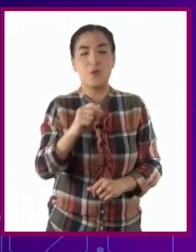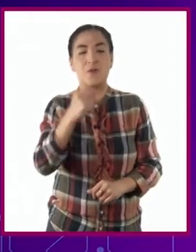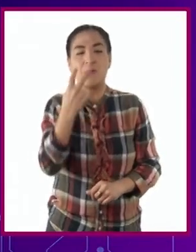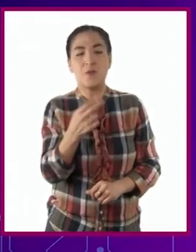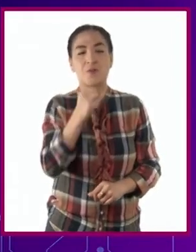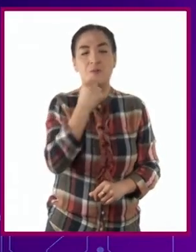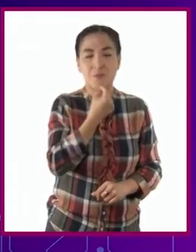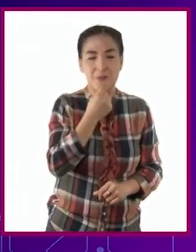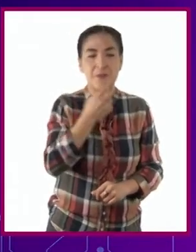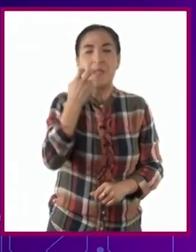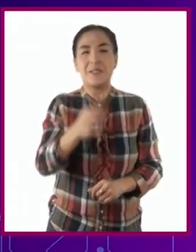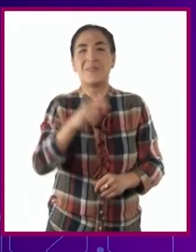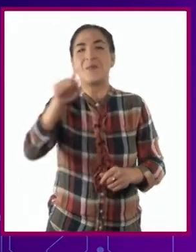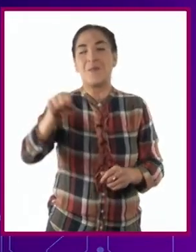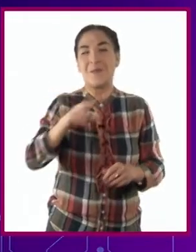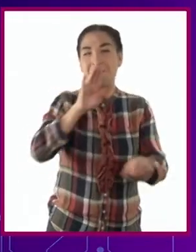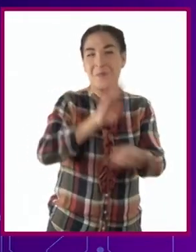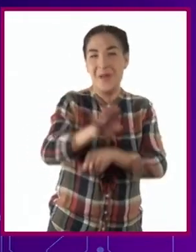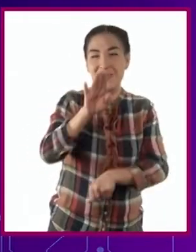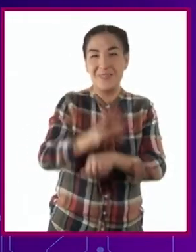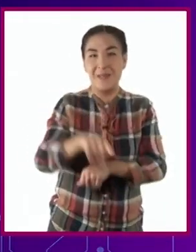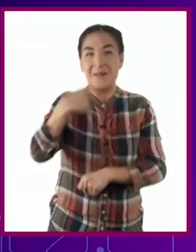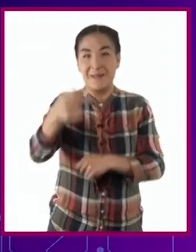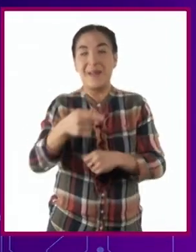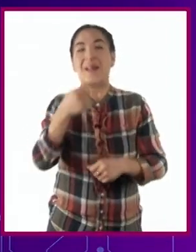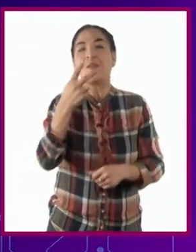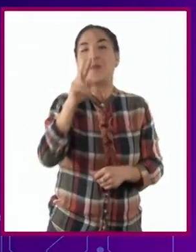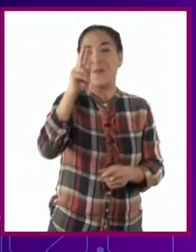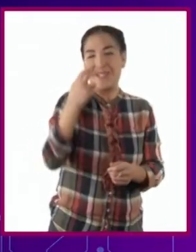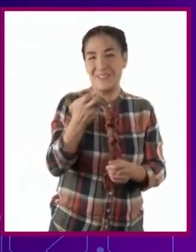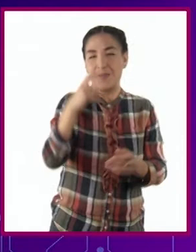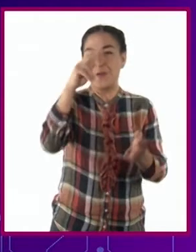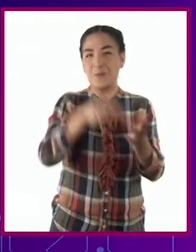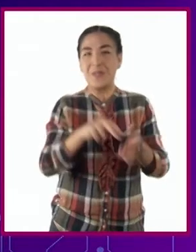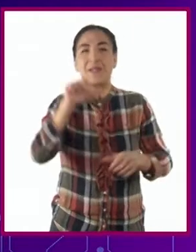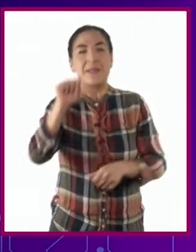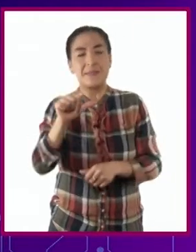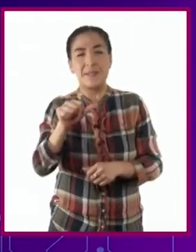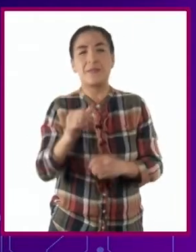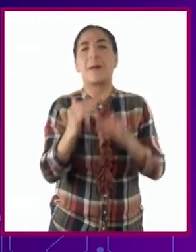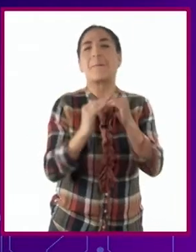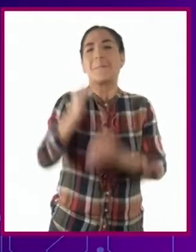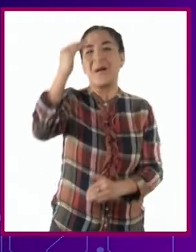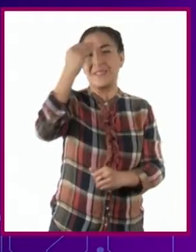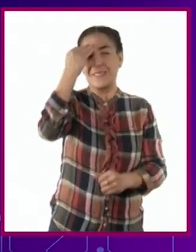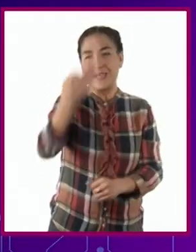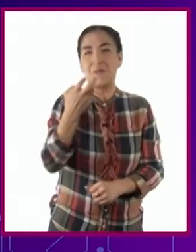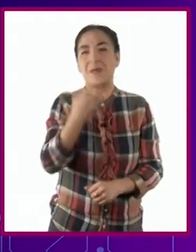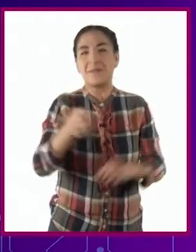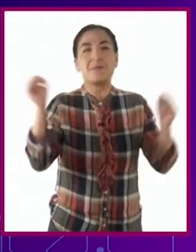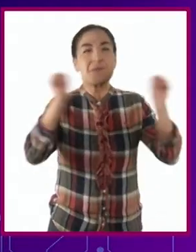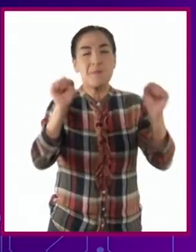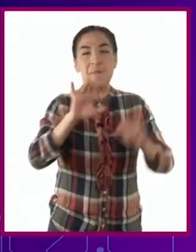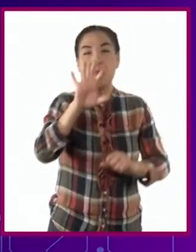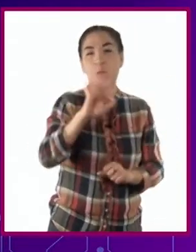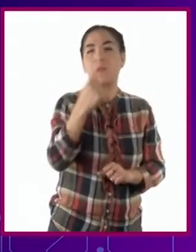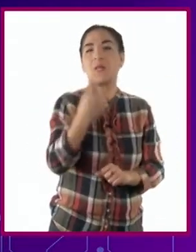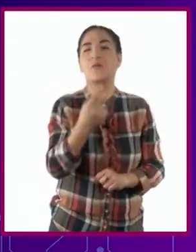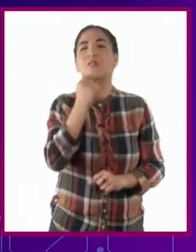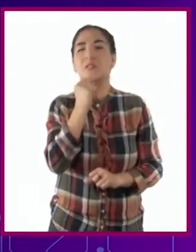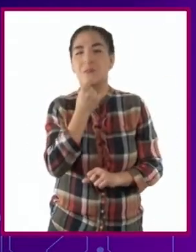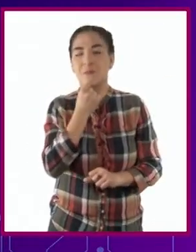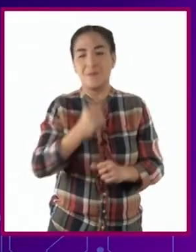Juegos Olímpicos de Río de Janeiro de 2016 se aumentara el tiempo de la prueba a 41